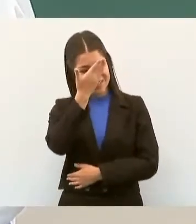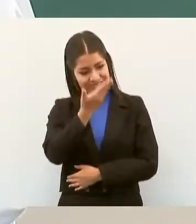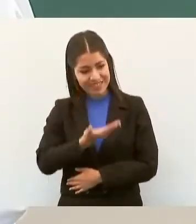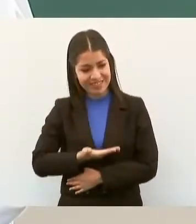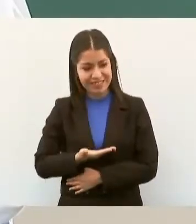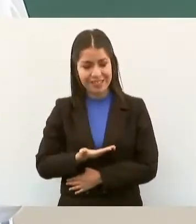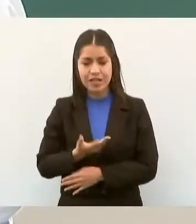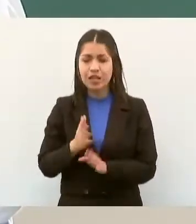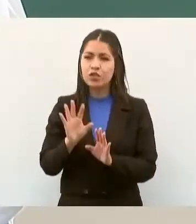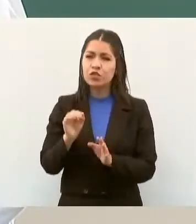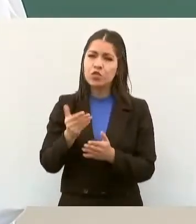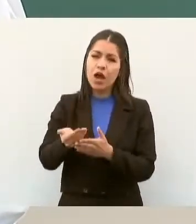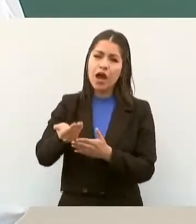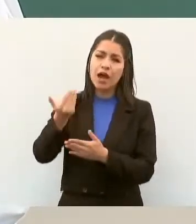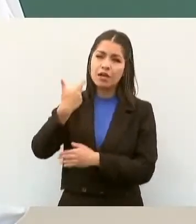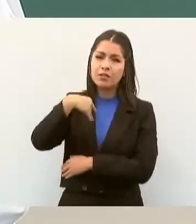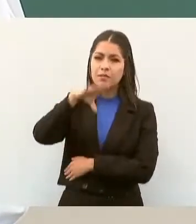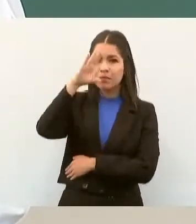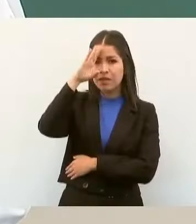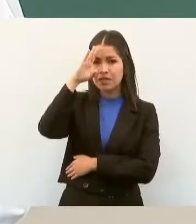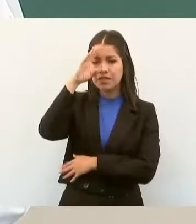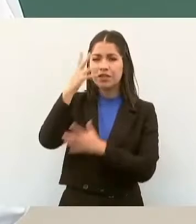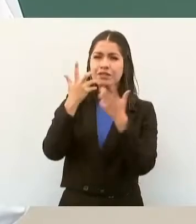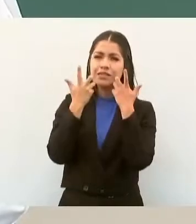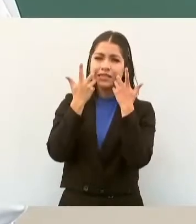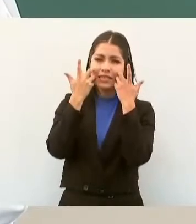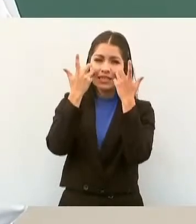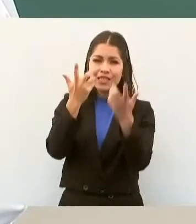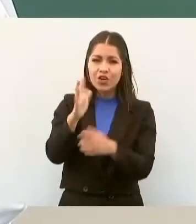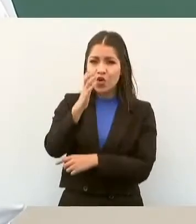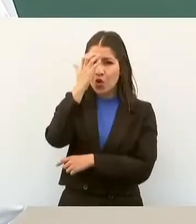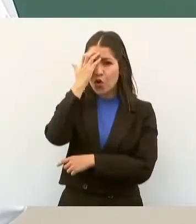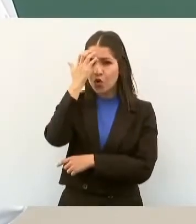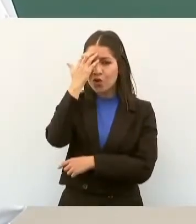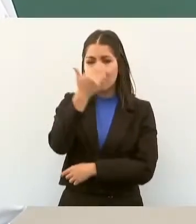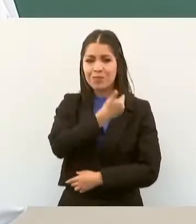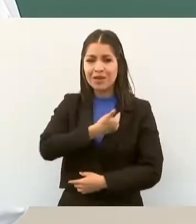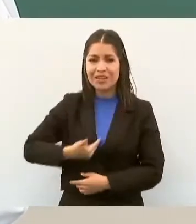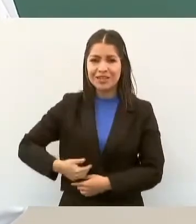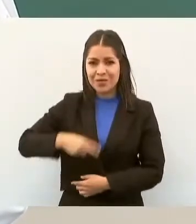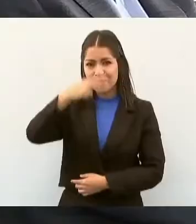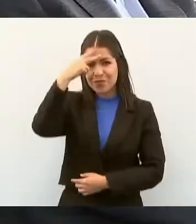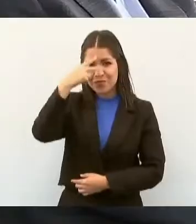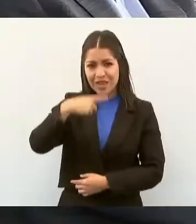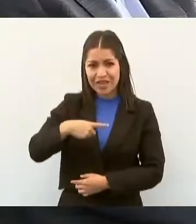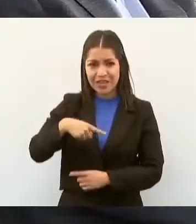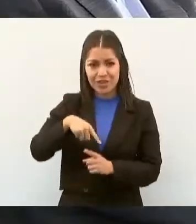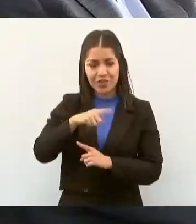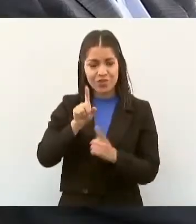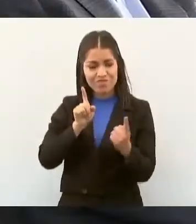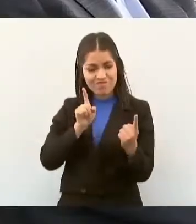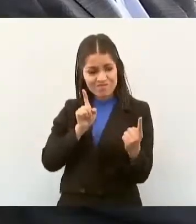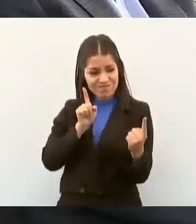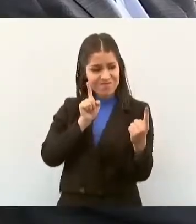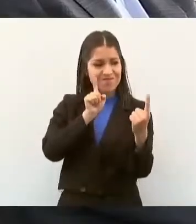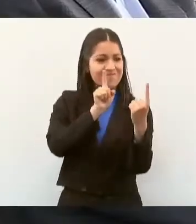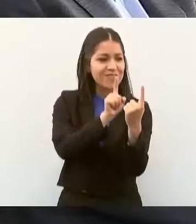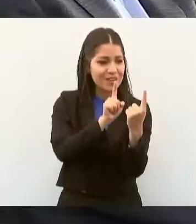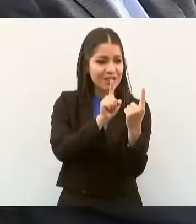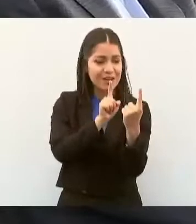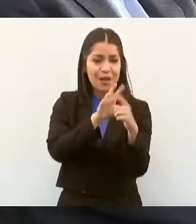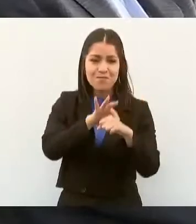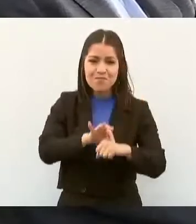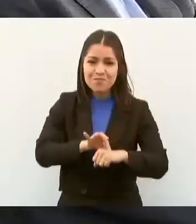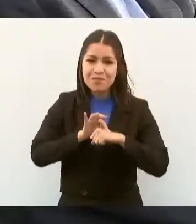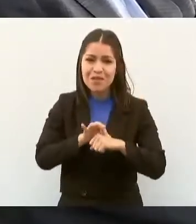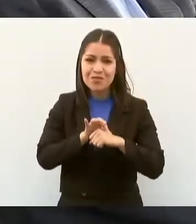Algún día pensé, me gustaría conocer al presidente de México, verlo directo a la cara